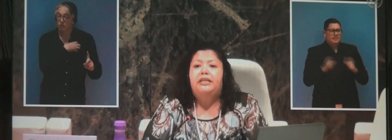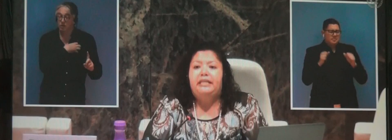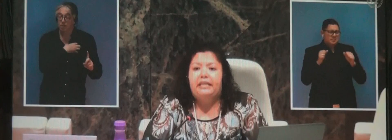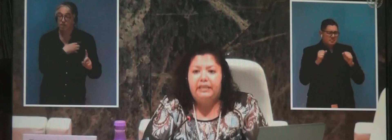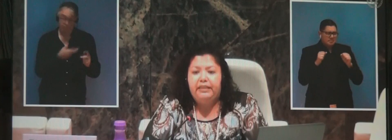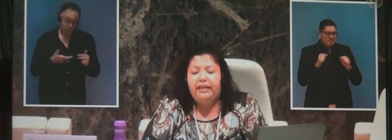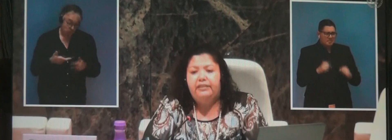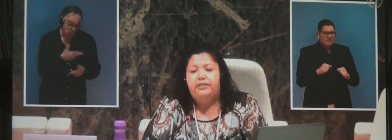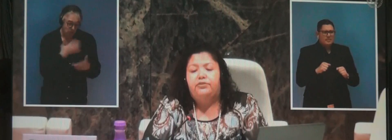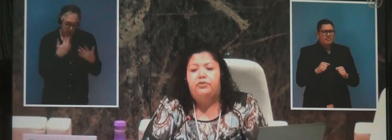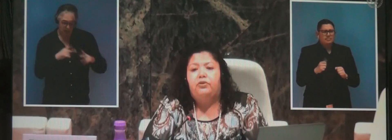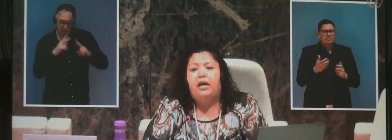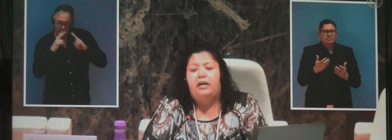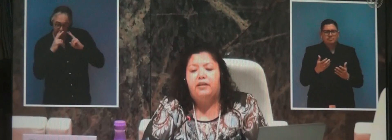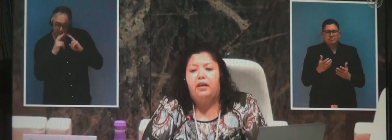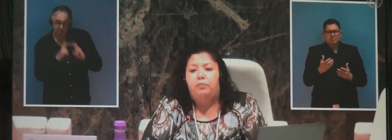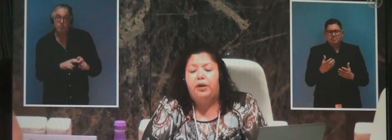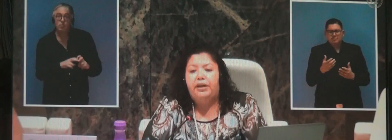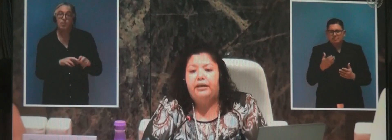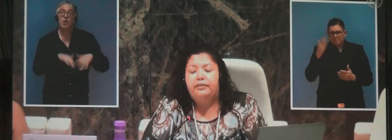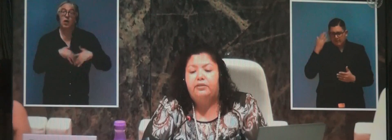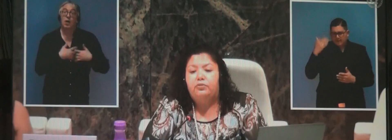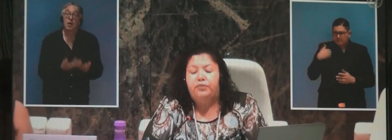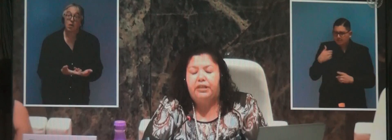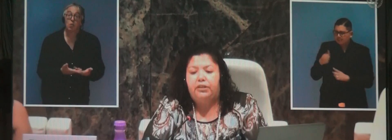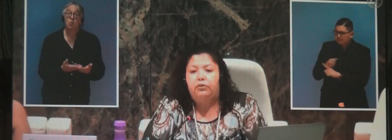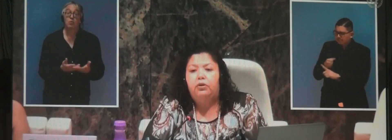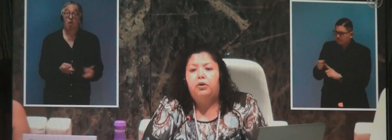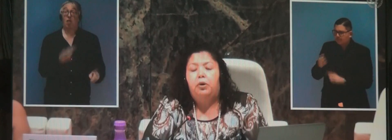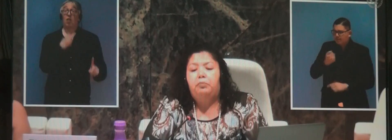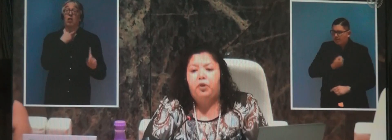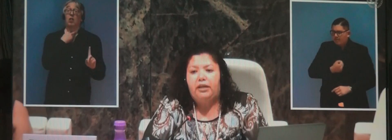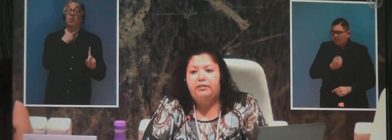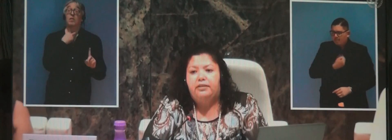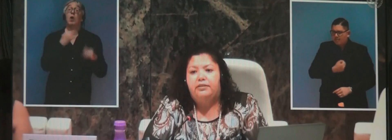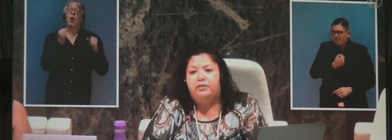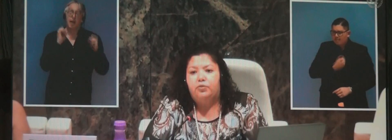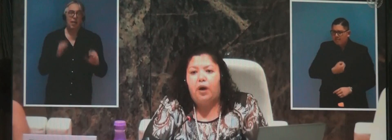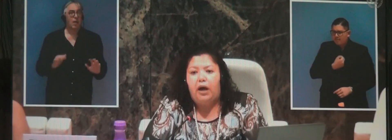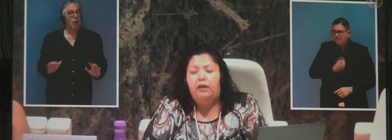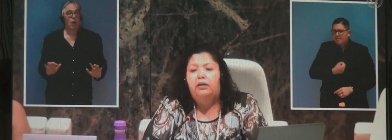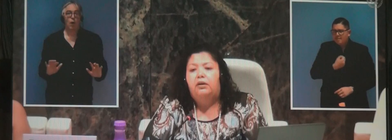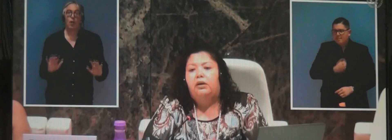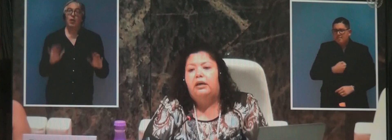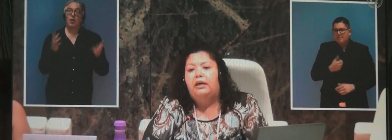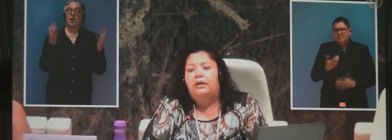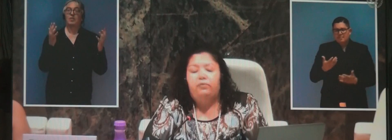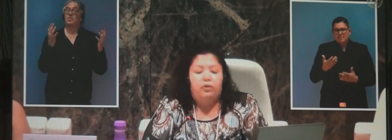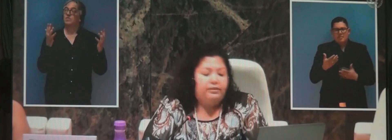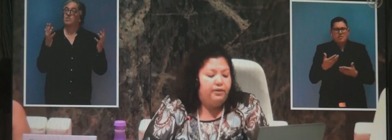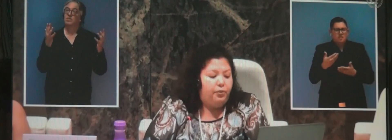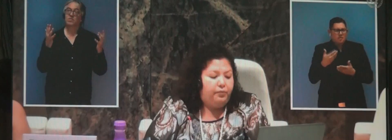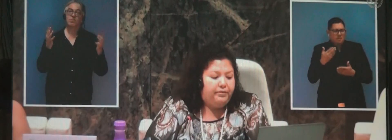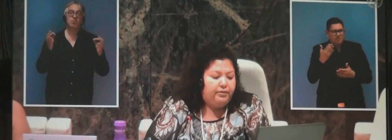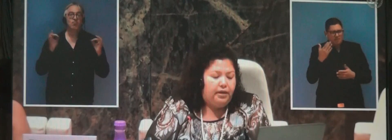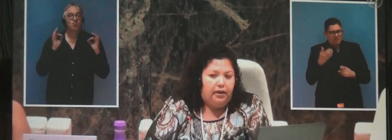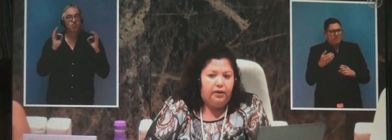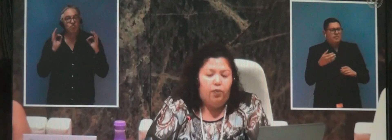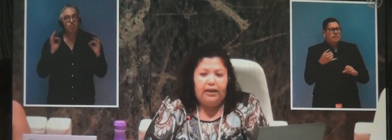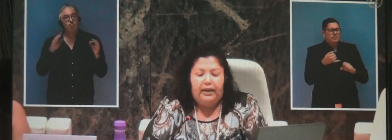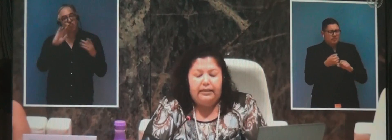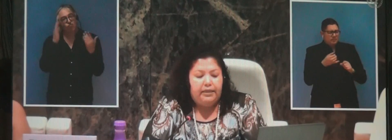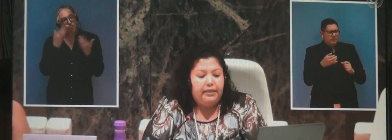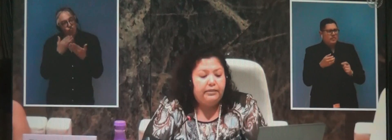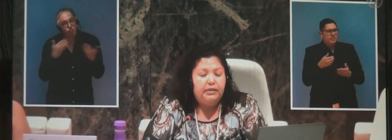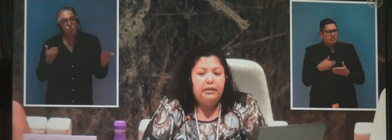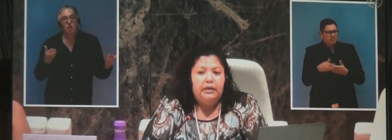revictimización y criminalización hacia las mujeres que están sufriendo violencia sexual y violencia doméstica,